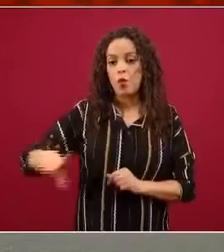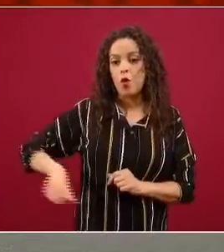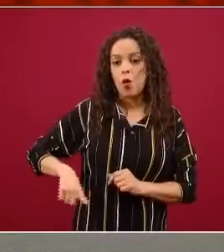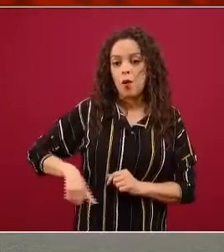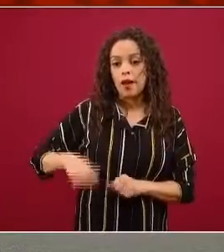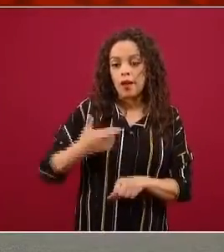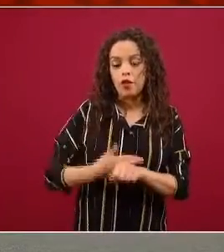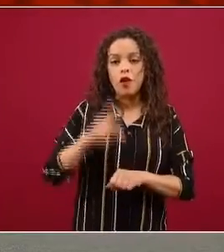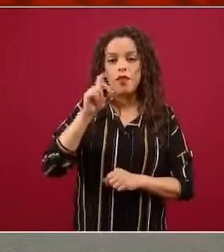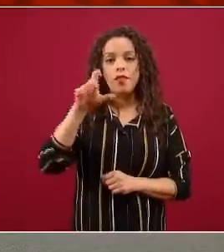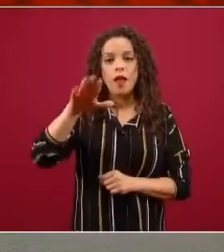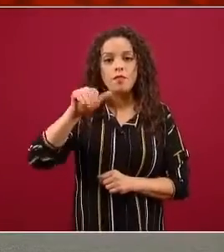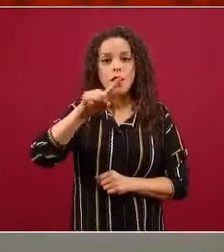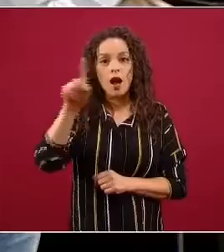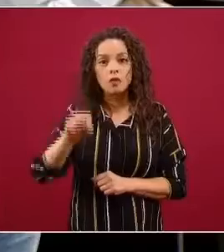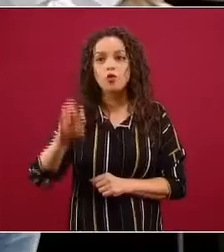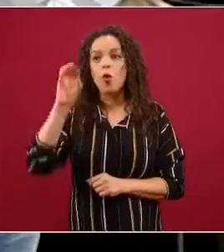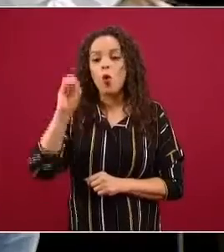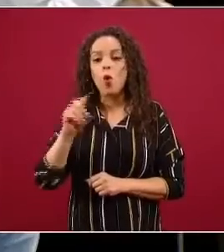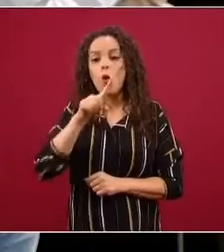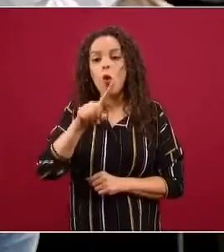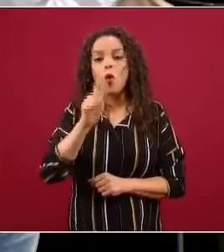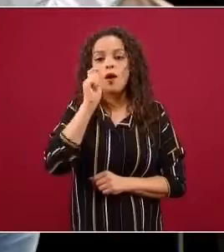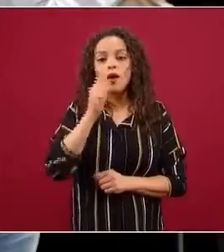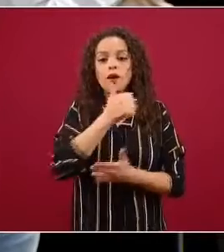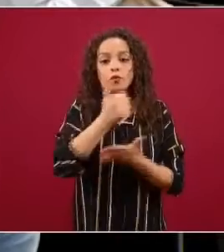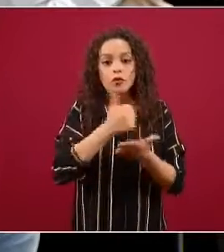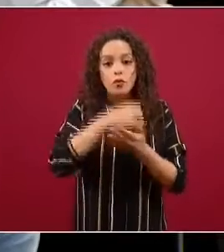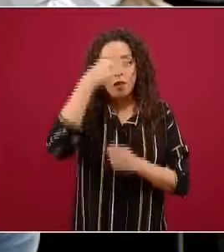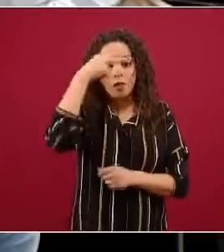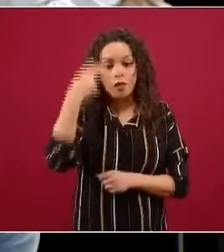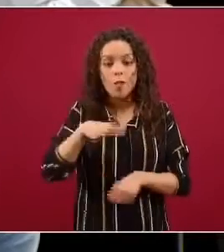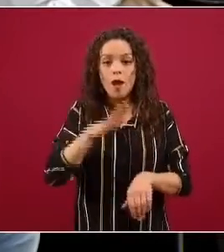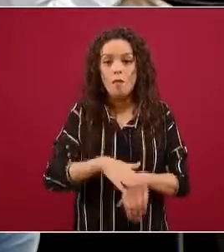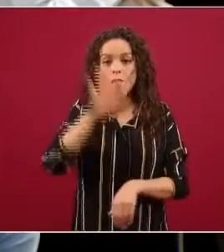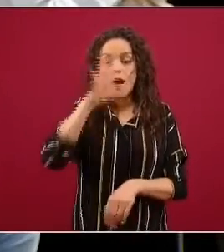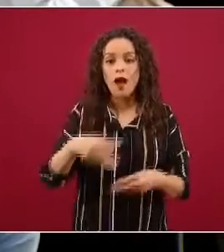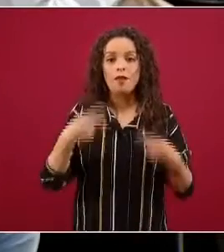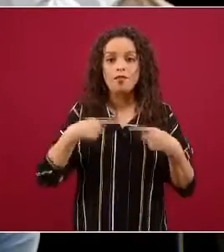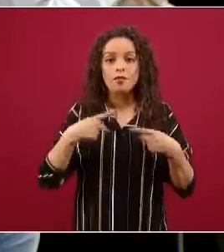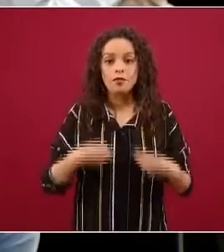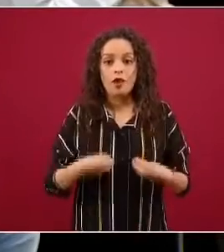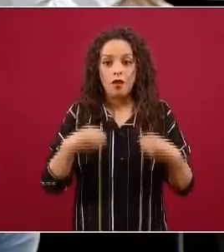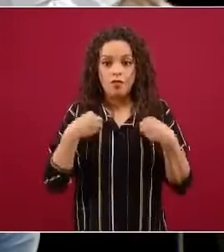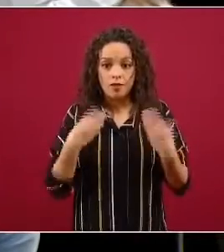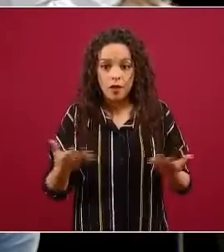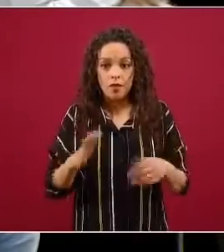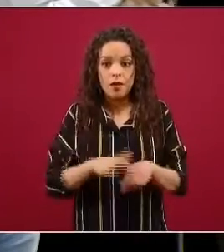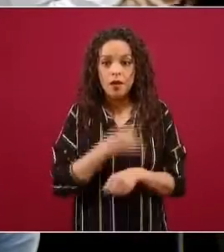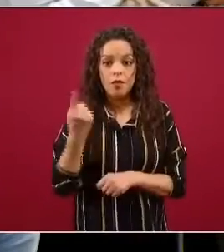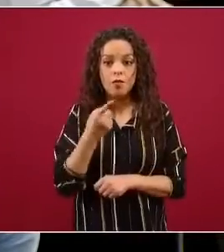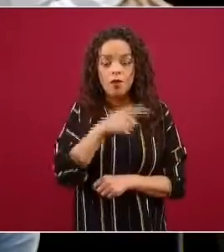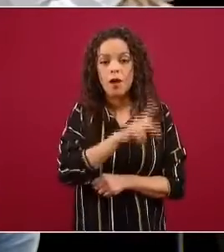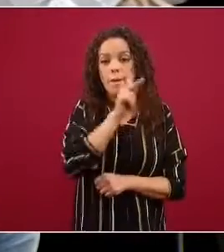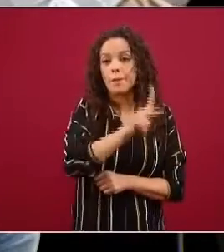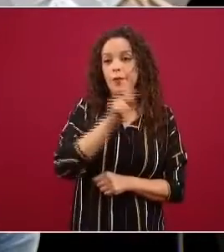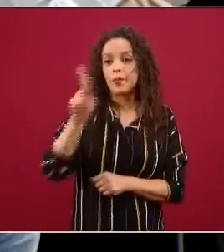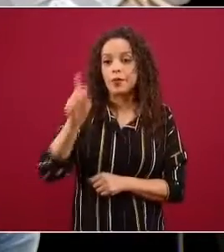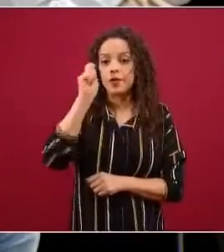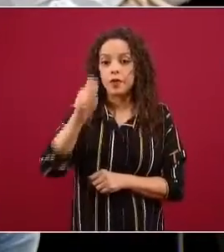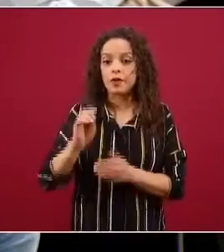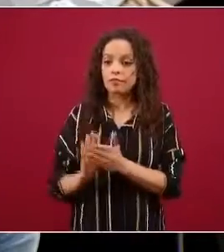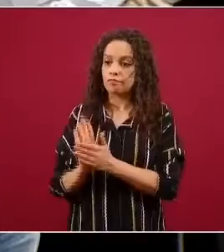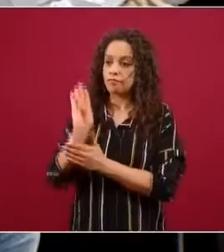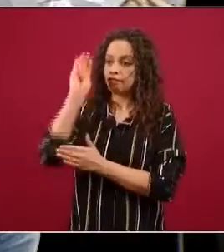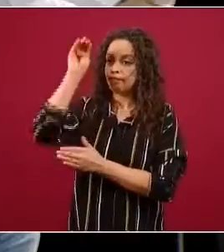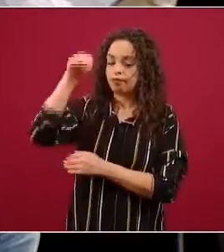áreas conurbadas a la Ciudad de México, que es donde mayor impacto podría tener y donde la curva va parecida a la de la Ciudad de México por la zona